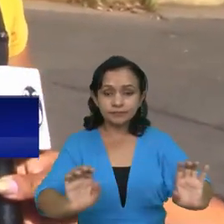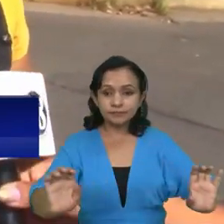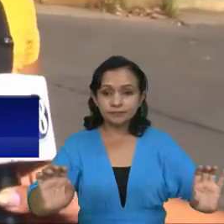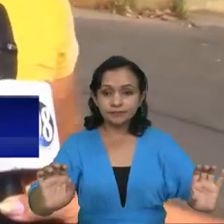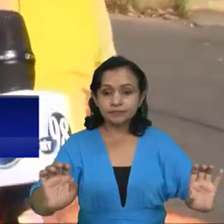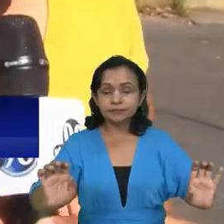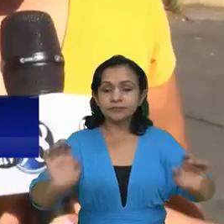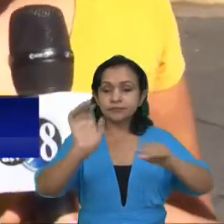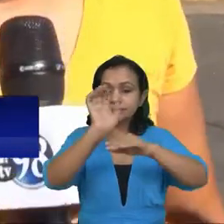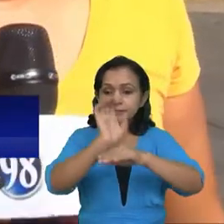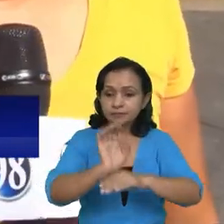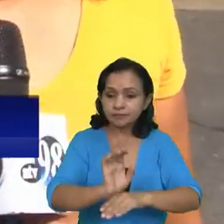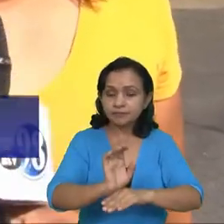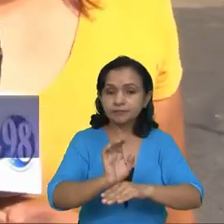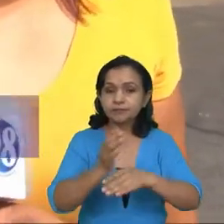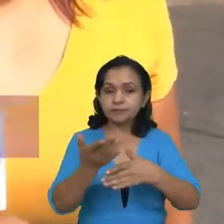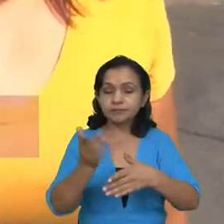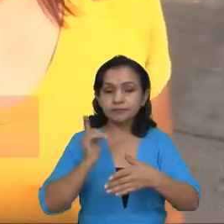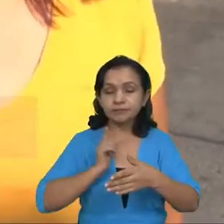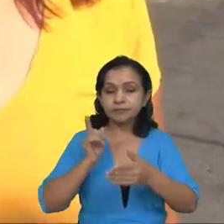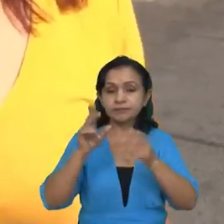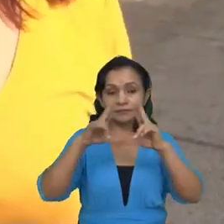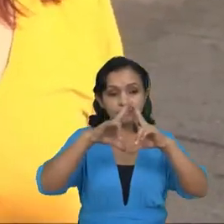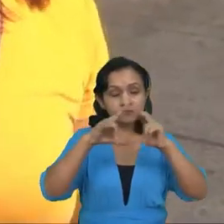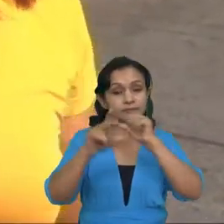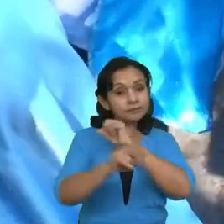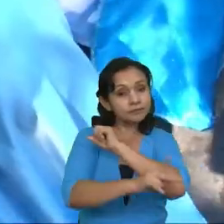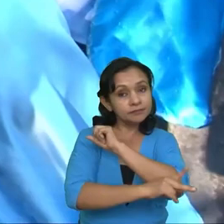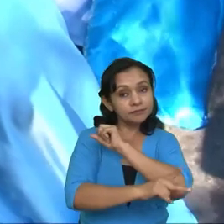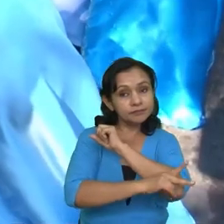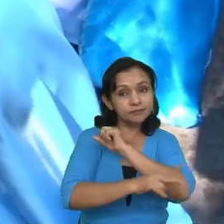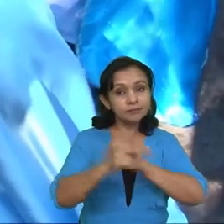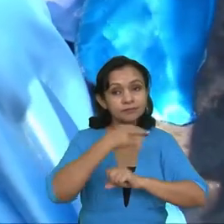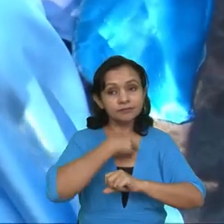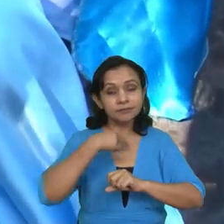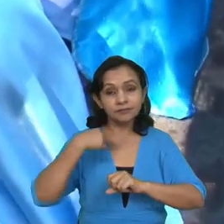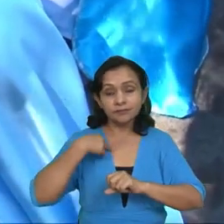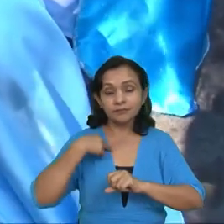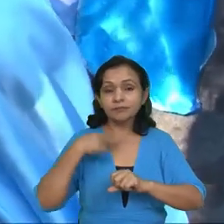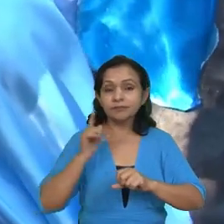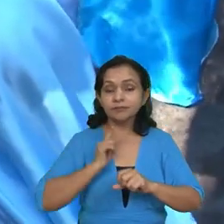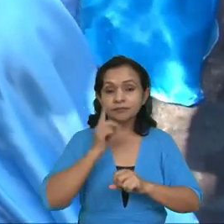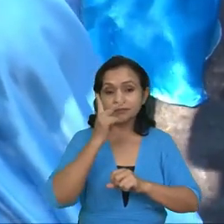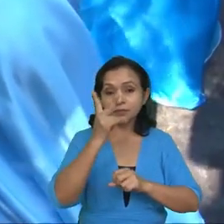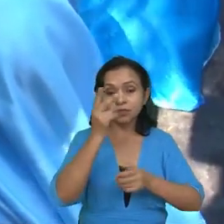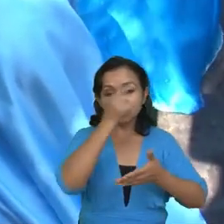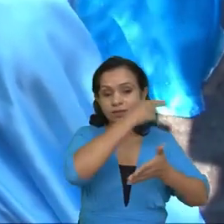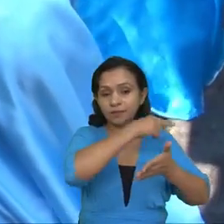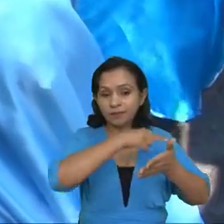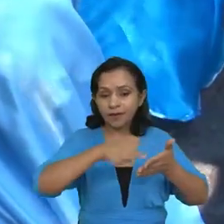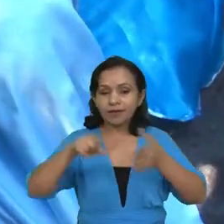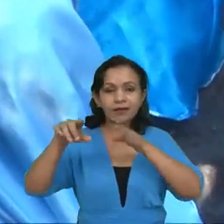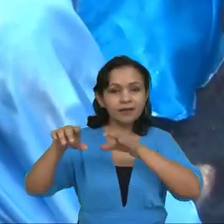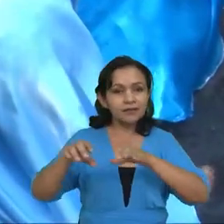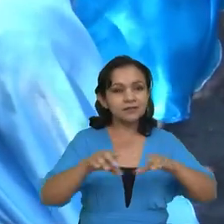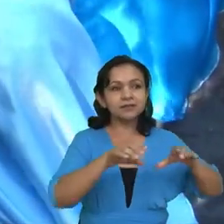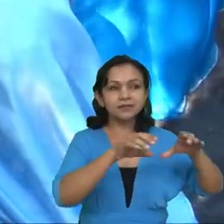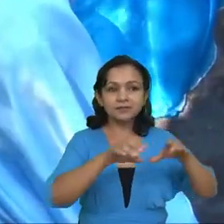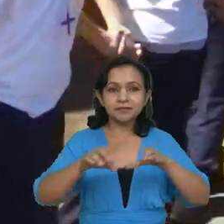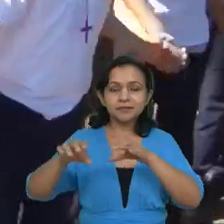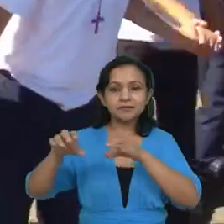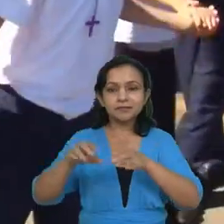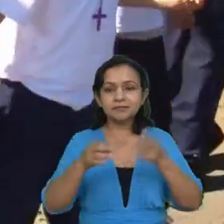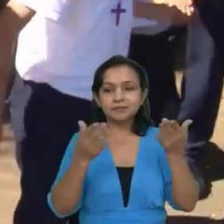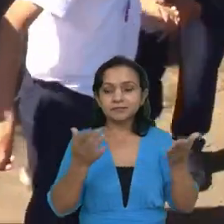tradiciones las costumbres que tiene en nuestro país pues aquí nosotros tenemos dos semanas de estar con esta actividad y este aquí le